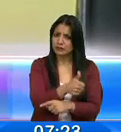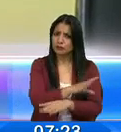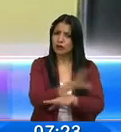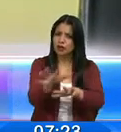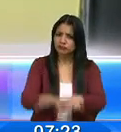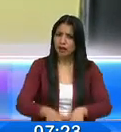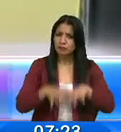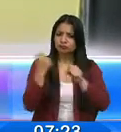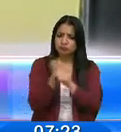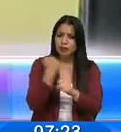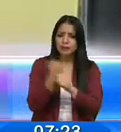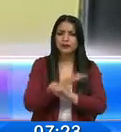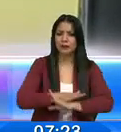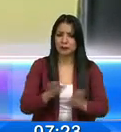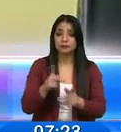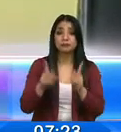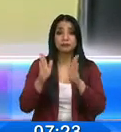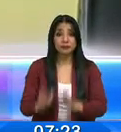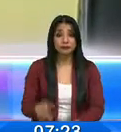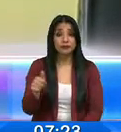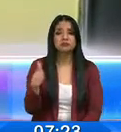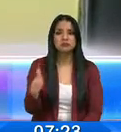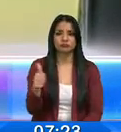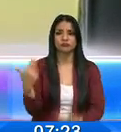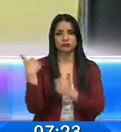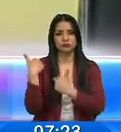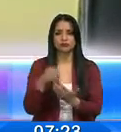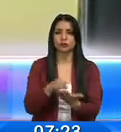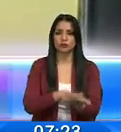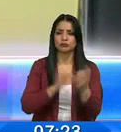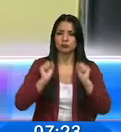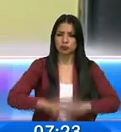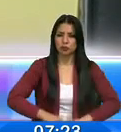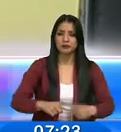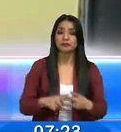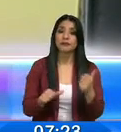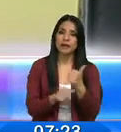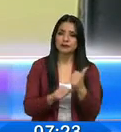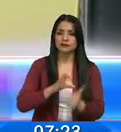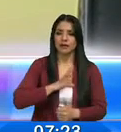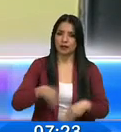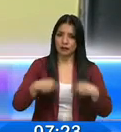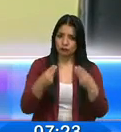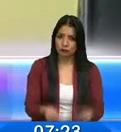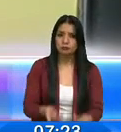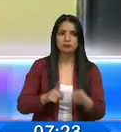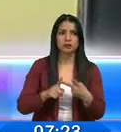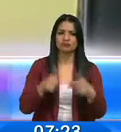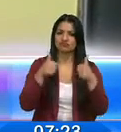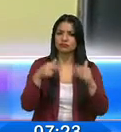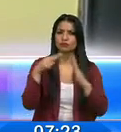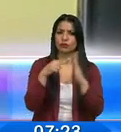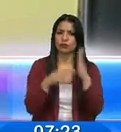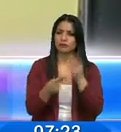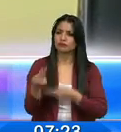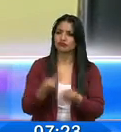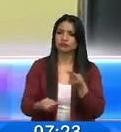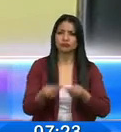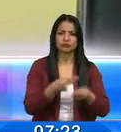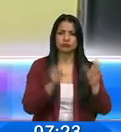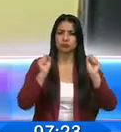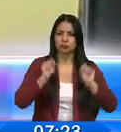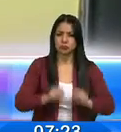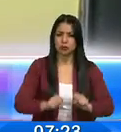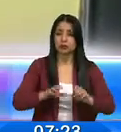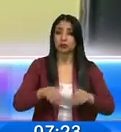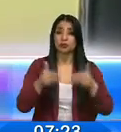tierra. Es la prefectura que tiene que encargarse de los proyectos. Asistencia técnica, una buena política de comercialización bajo